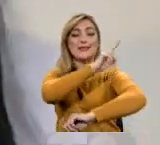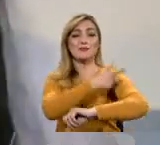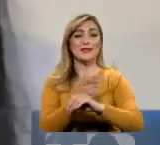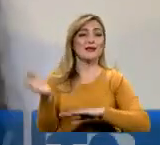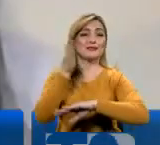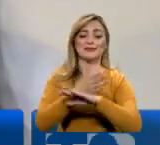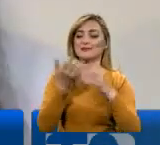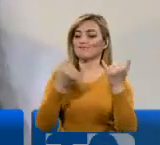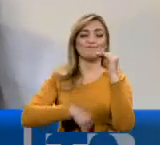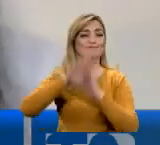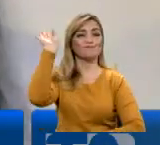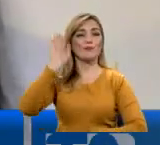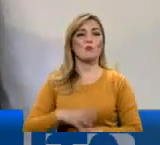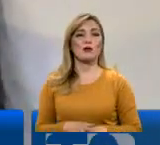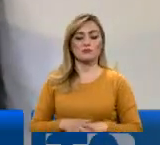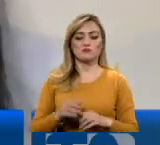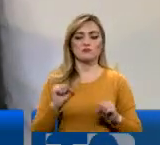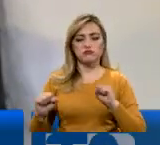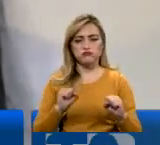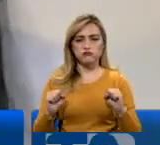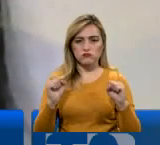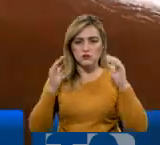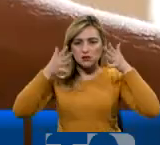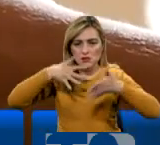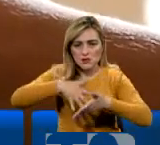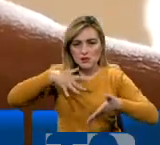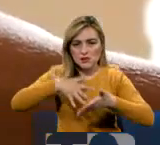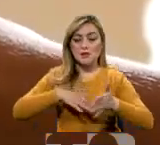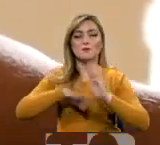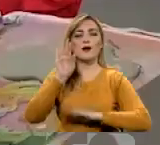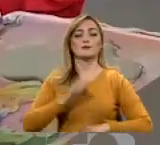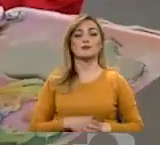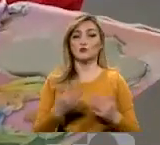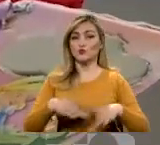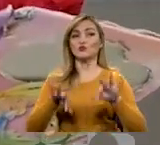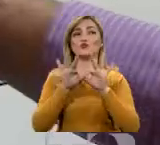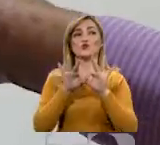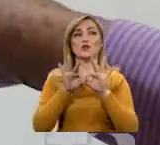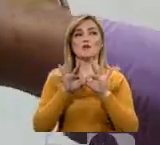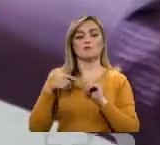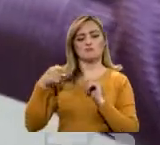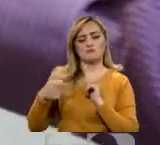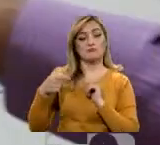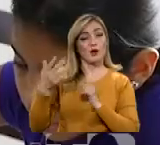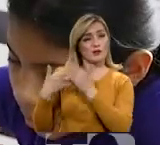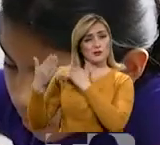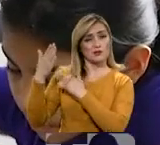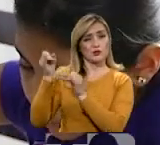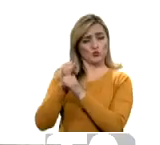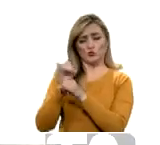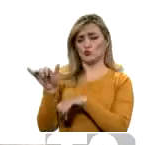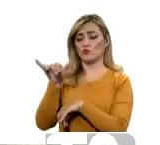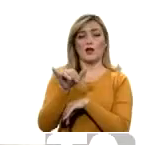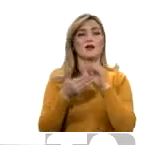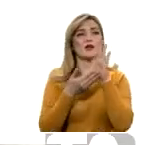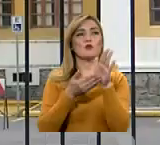que antes porque van a estar desgastando su energía en el estudio. Es importante mantener las rutinas que los menores tenían en las instituciones.